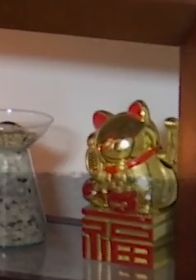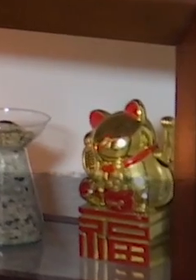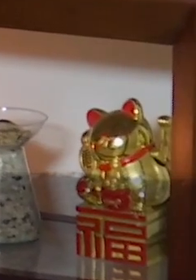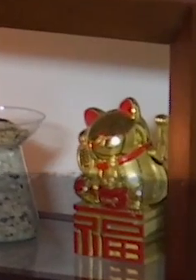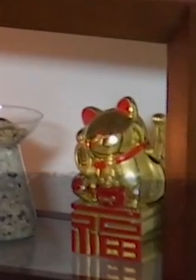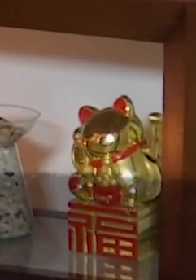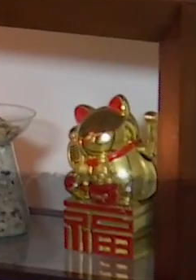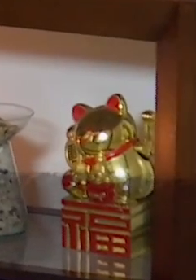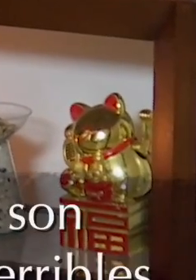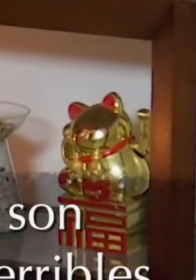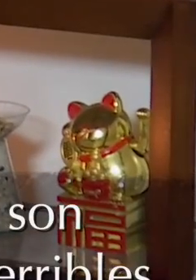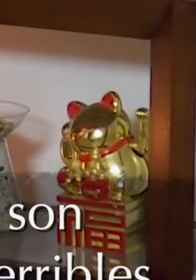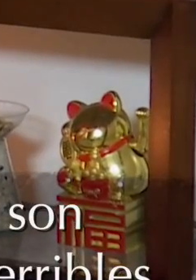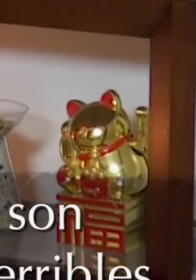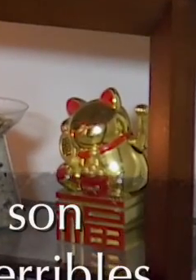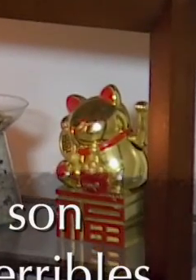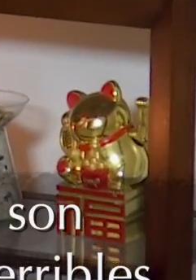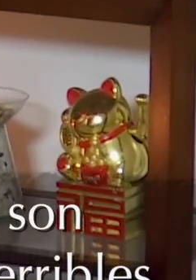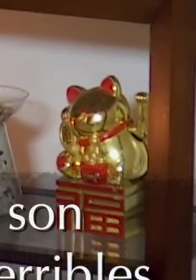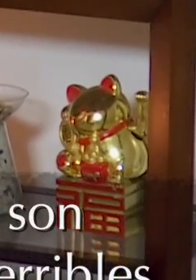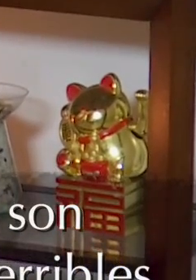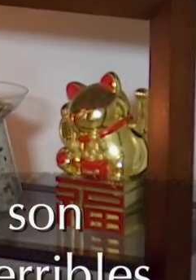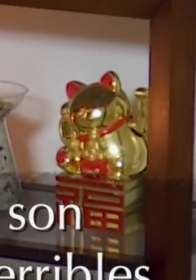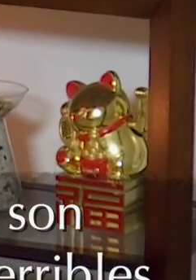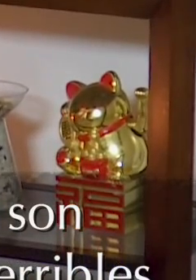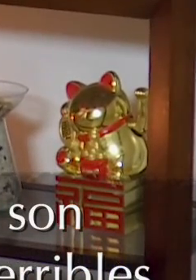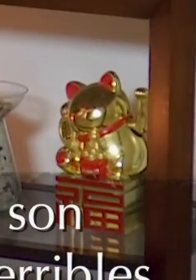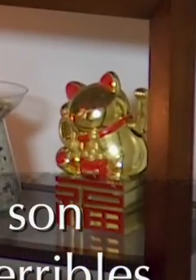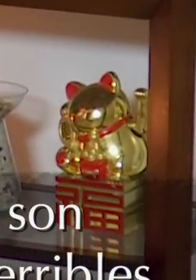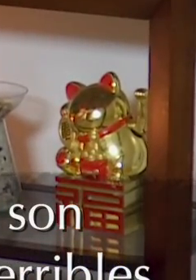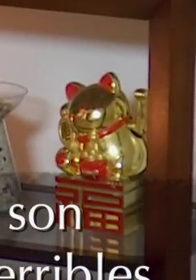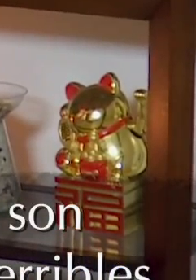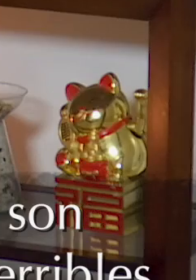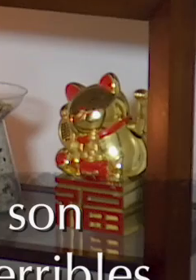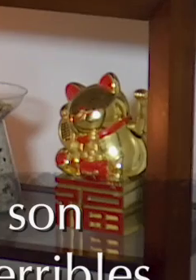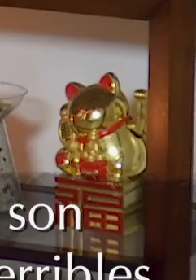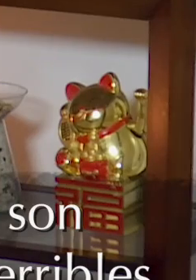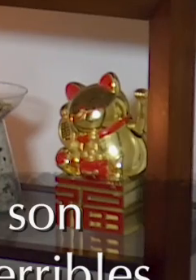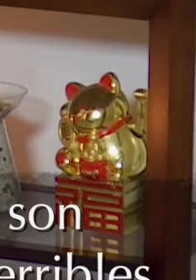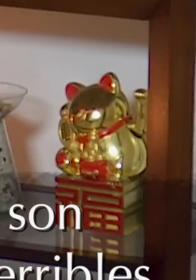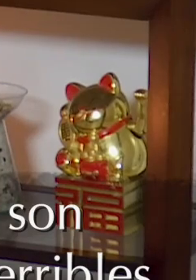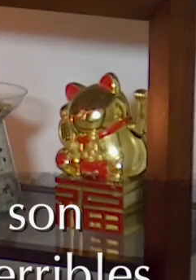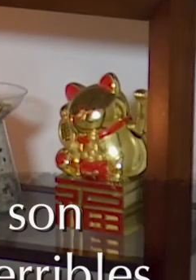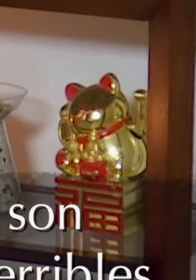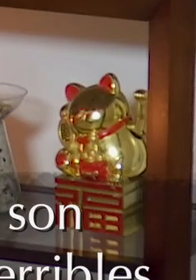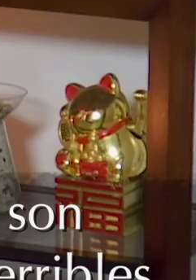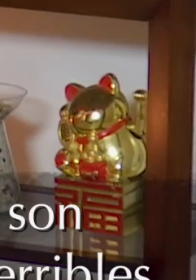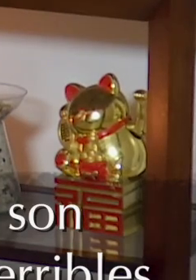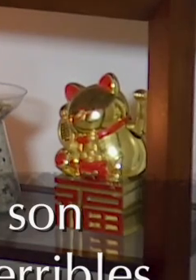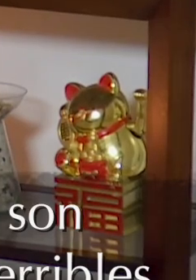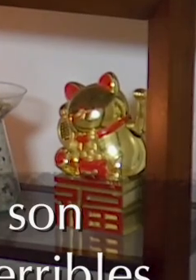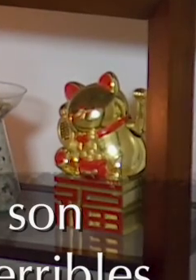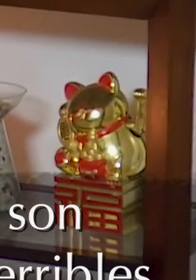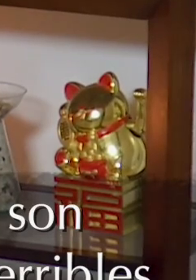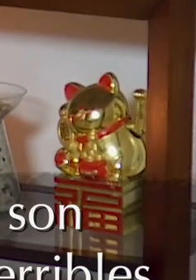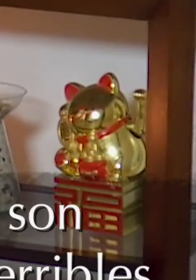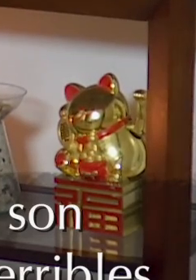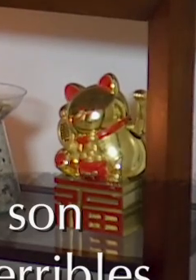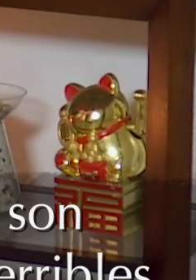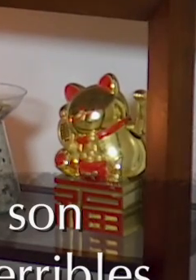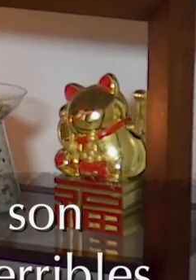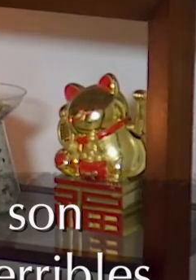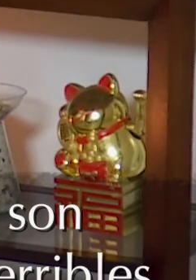tipo de abuso, en donde los niños y niñas muchas veces son traídos a trabajar en